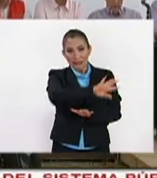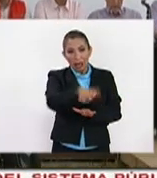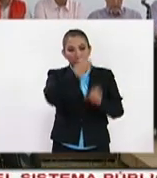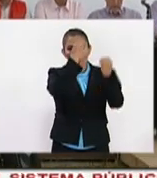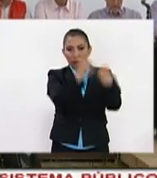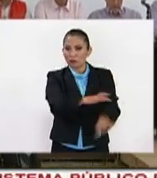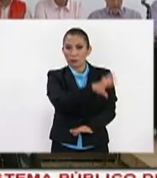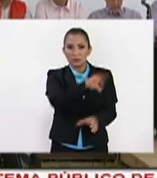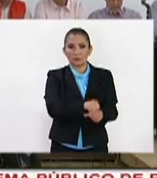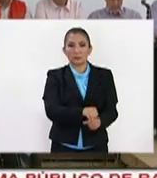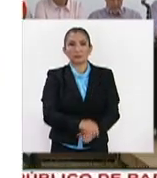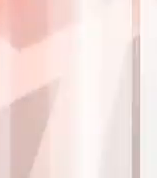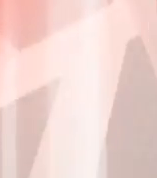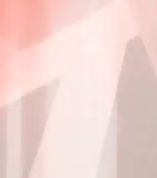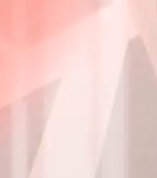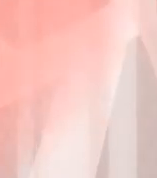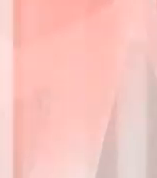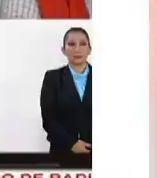con pérdida total.